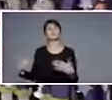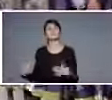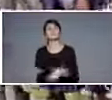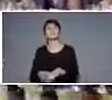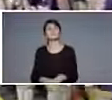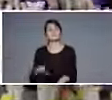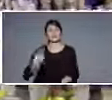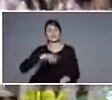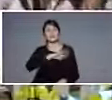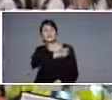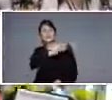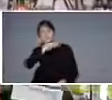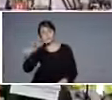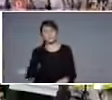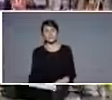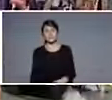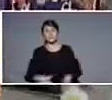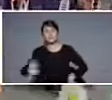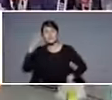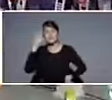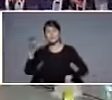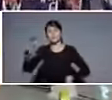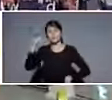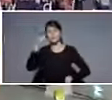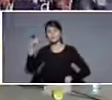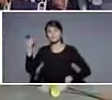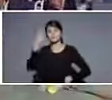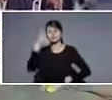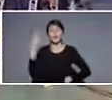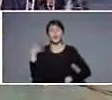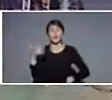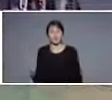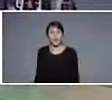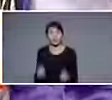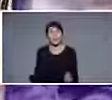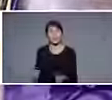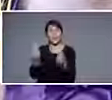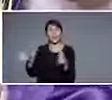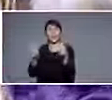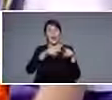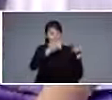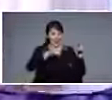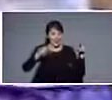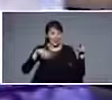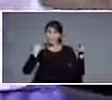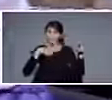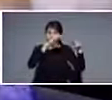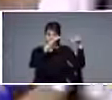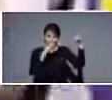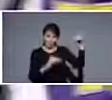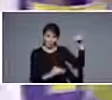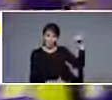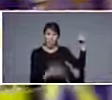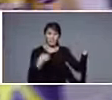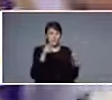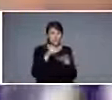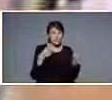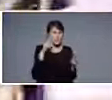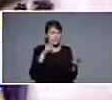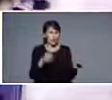Nos cansamos de tanto escuchar, que ya hay brotes verdes, que la prima ya desciende, pero sigue igual la